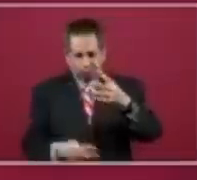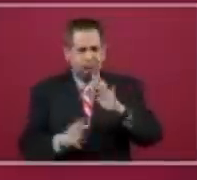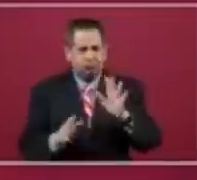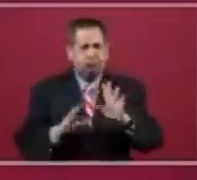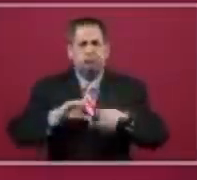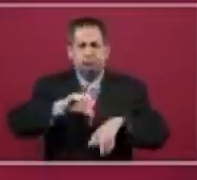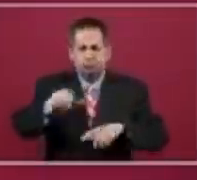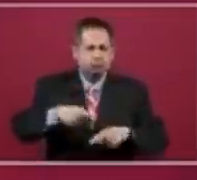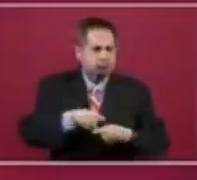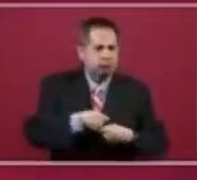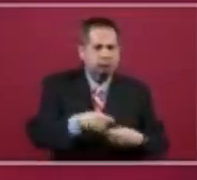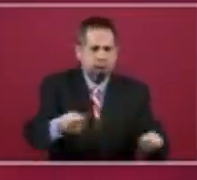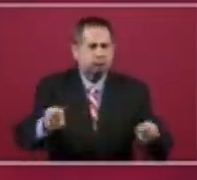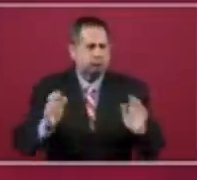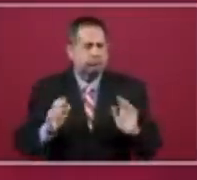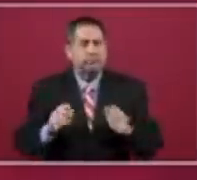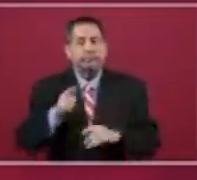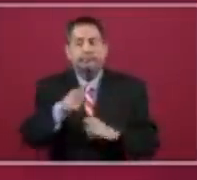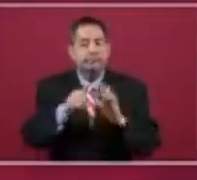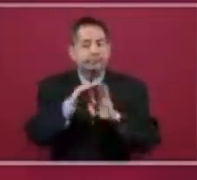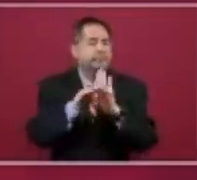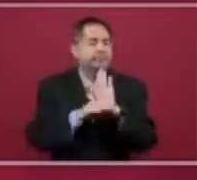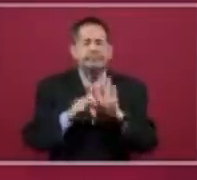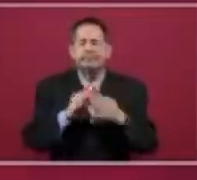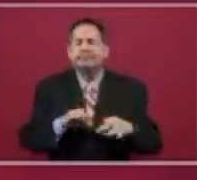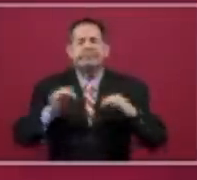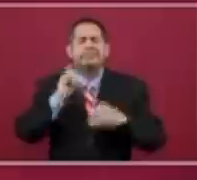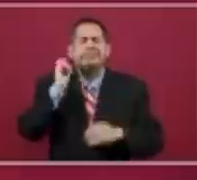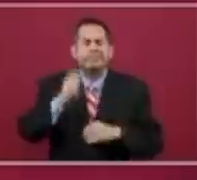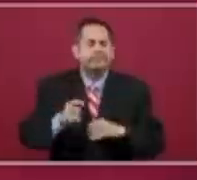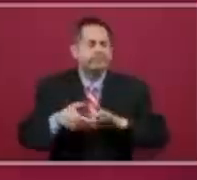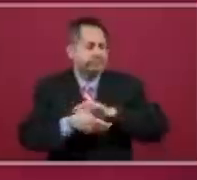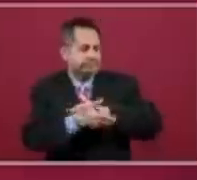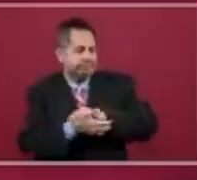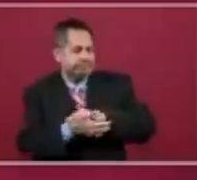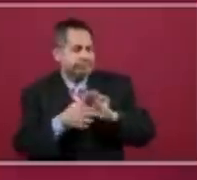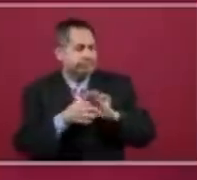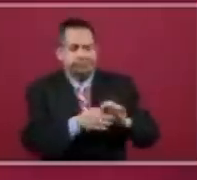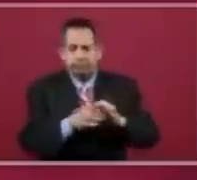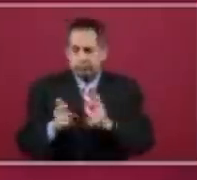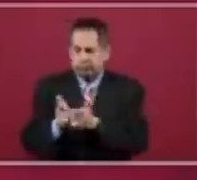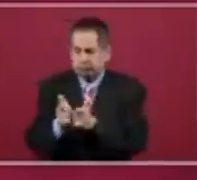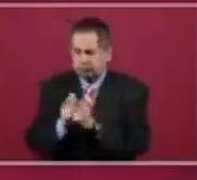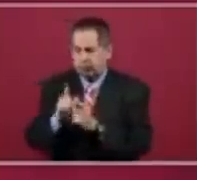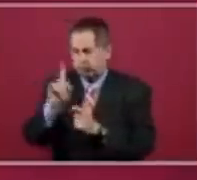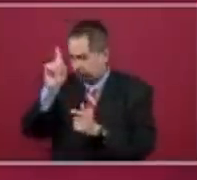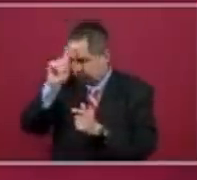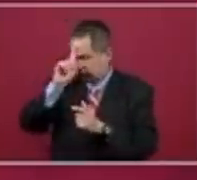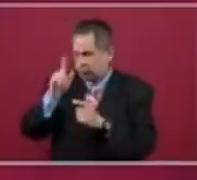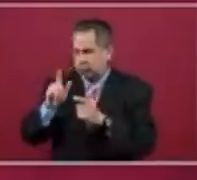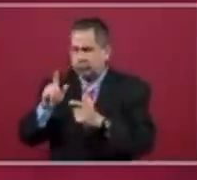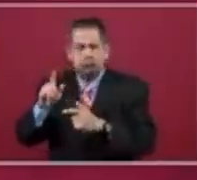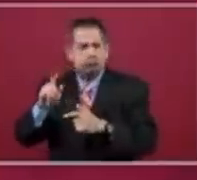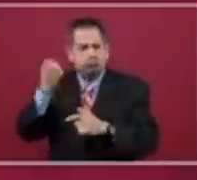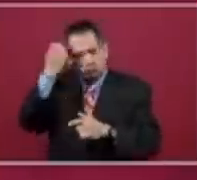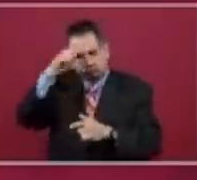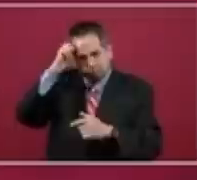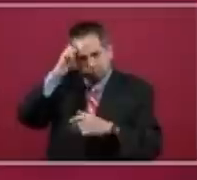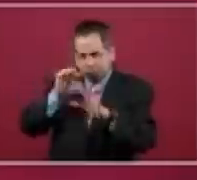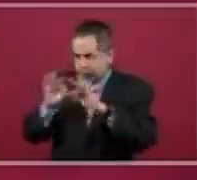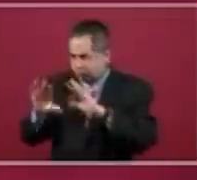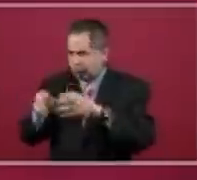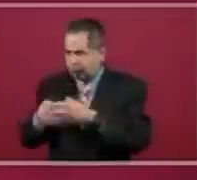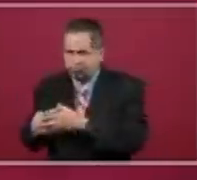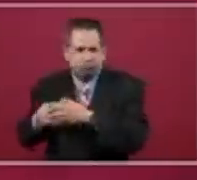proporcionar, pero le puedo decir que es básicamente la colaboración en la creación de consejos, comités o grupos de especialistas para